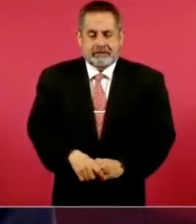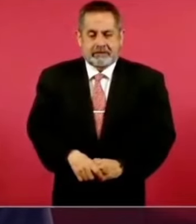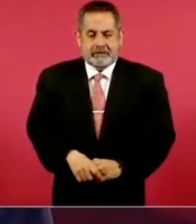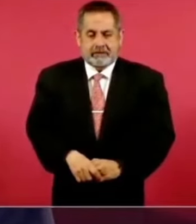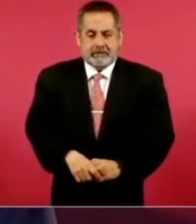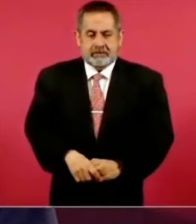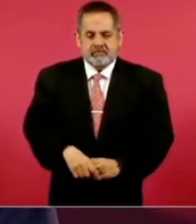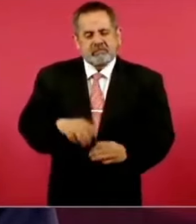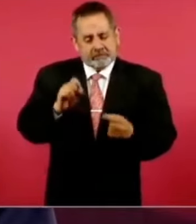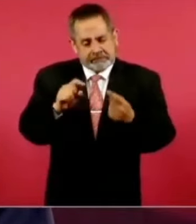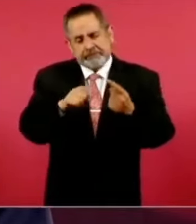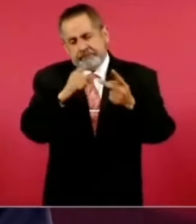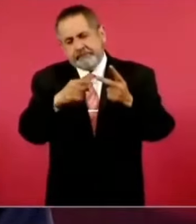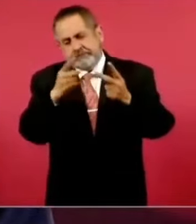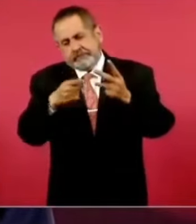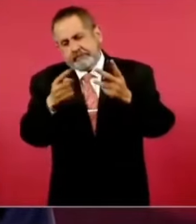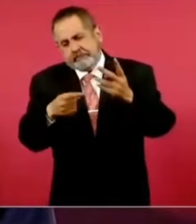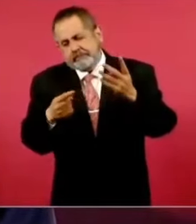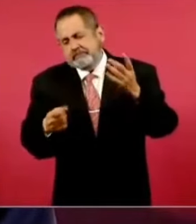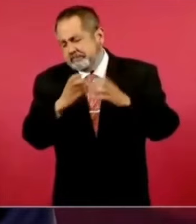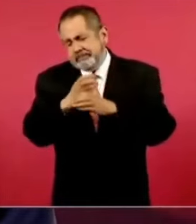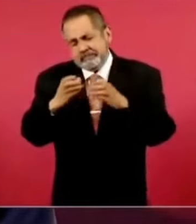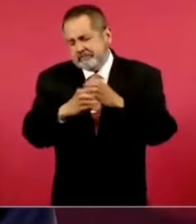Y así otras cosas.